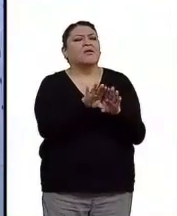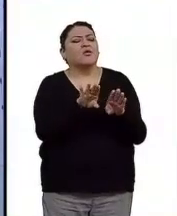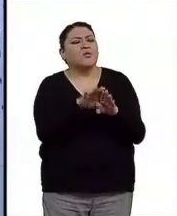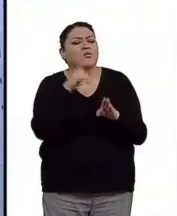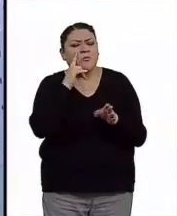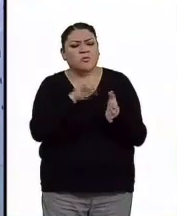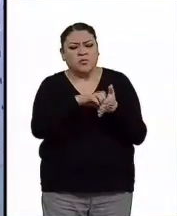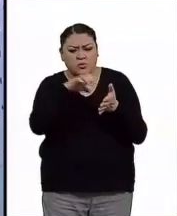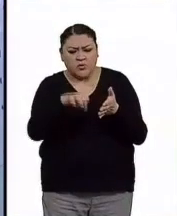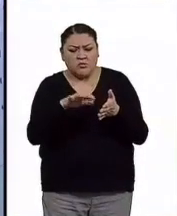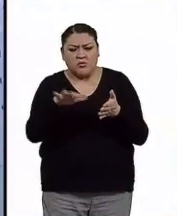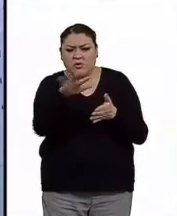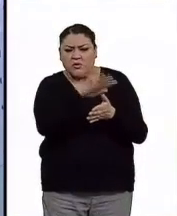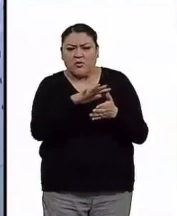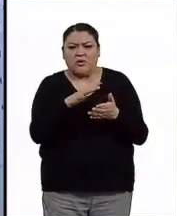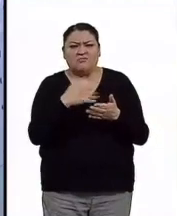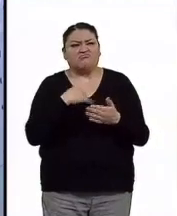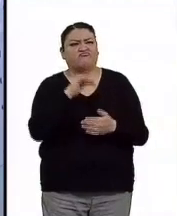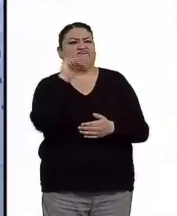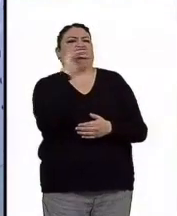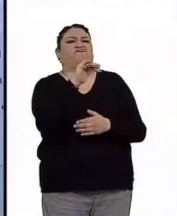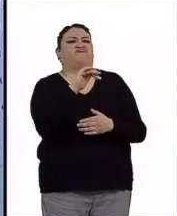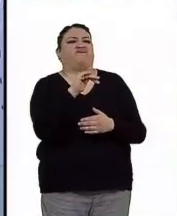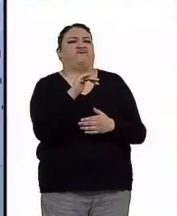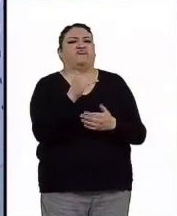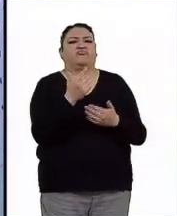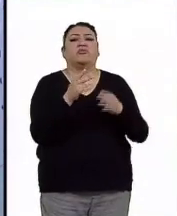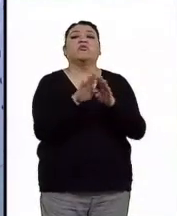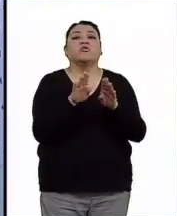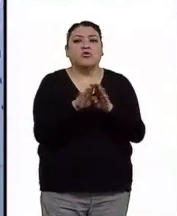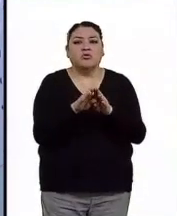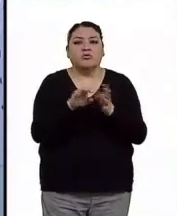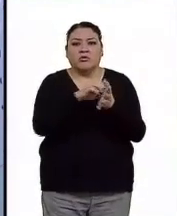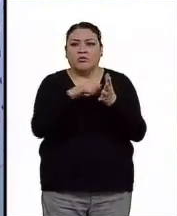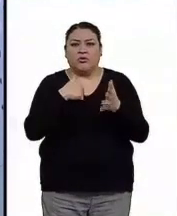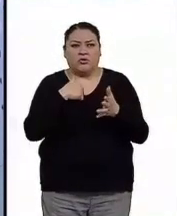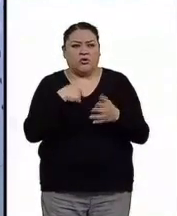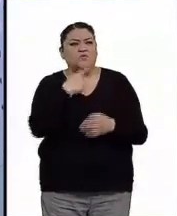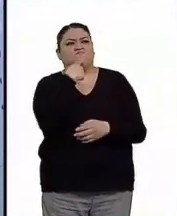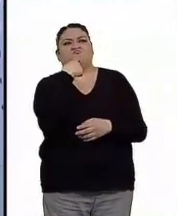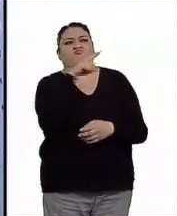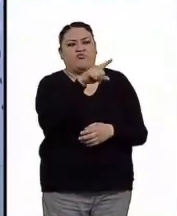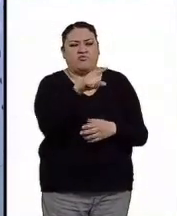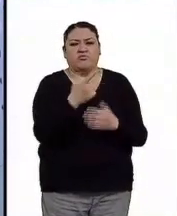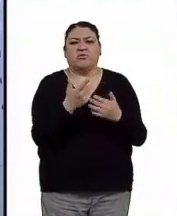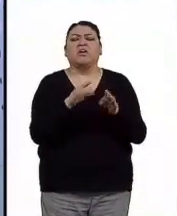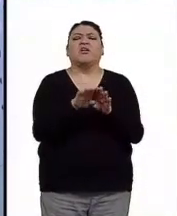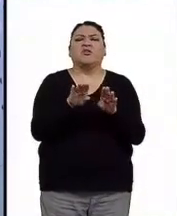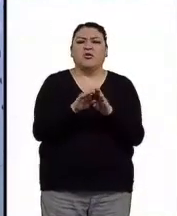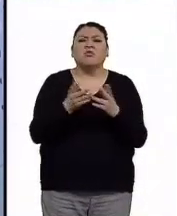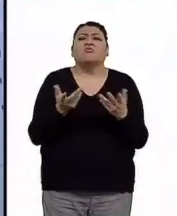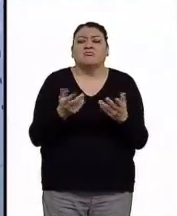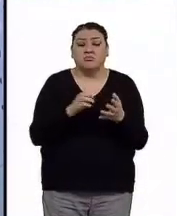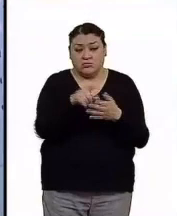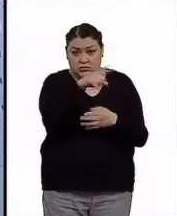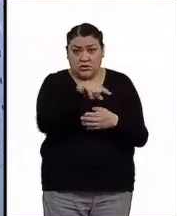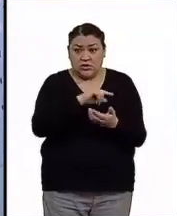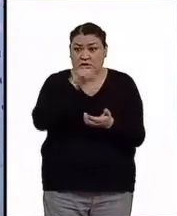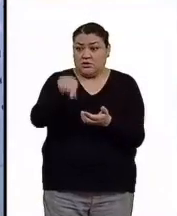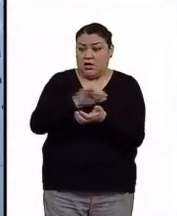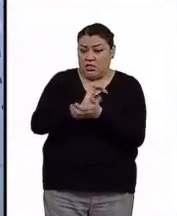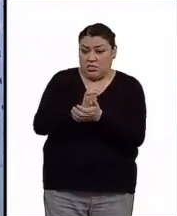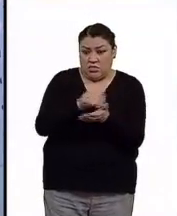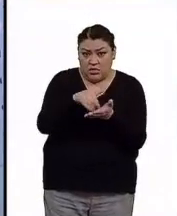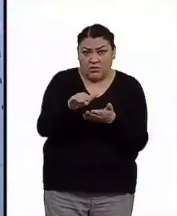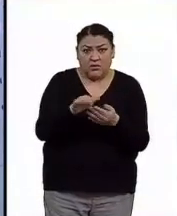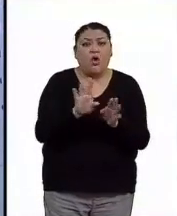podría hacerse valer este tipo de reclamo, por así decirlo, ya en una presentación de un recurso contra este tipo de prácticas discriminatorias?